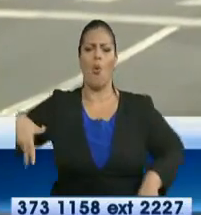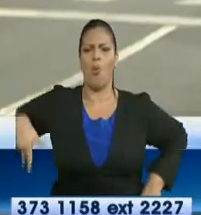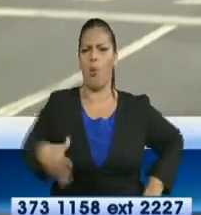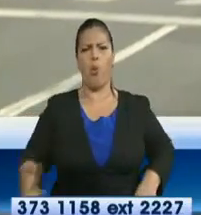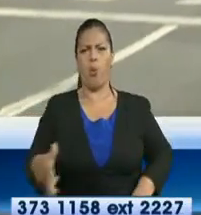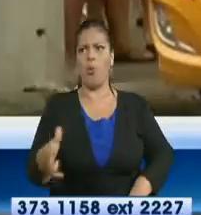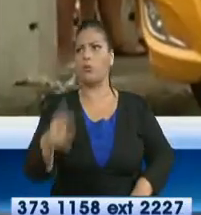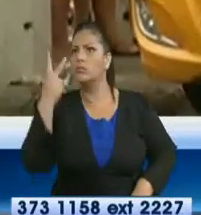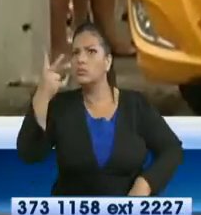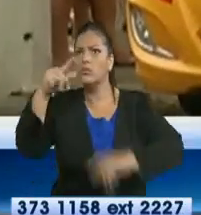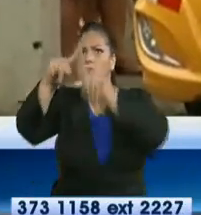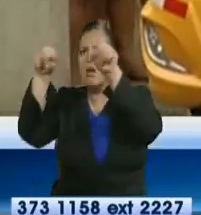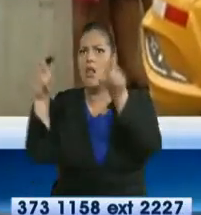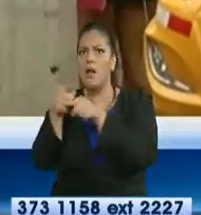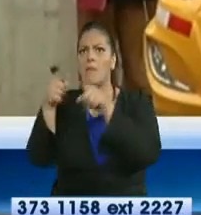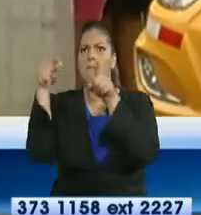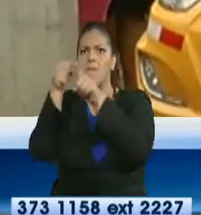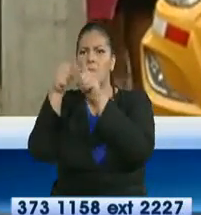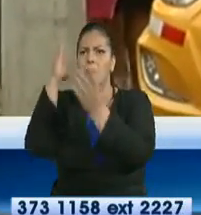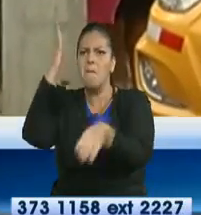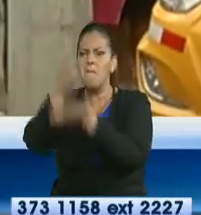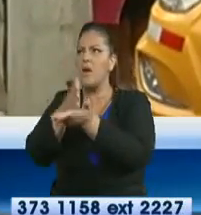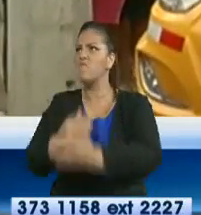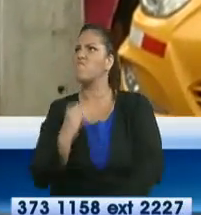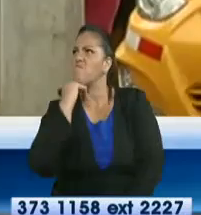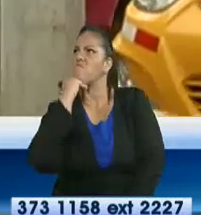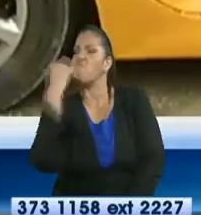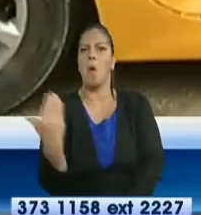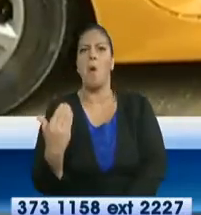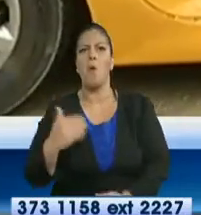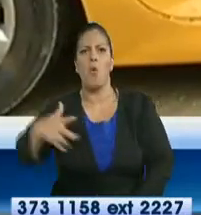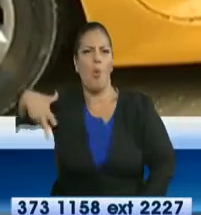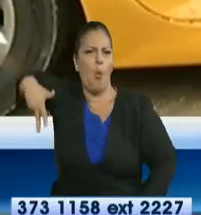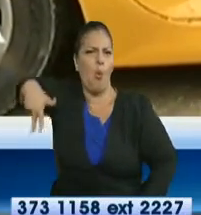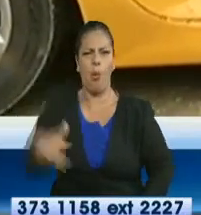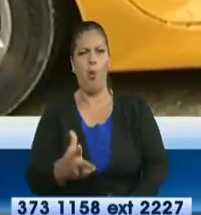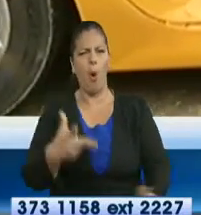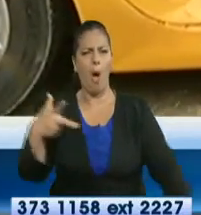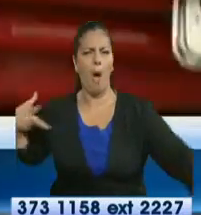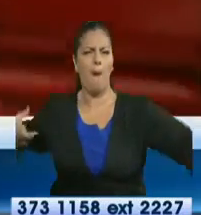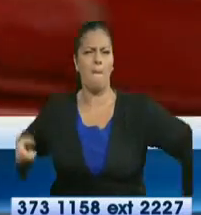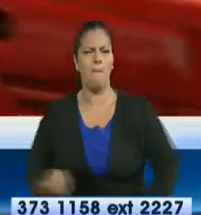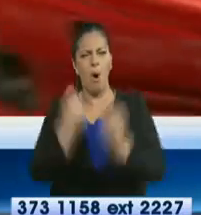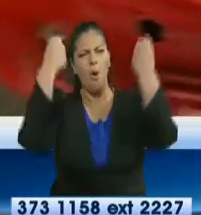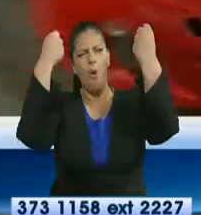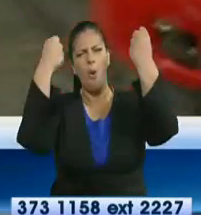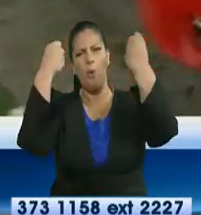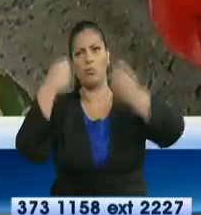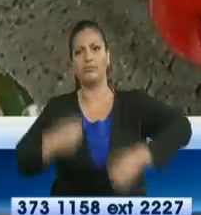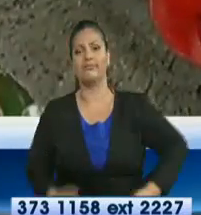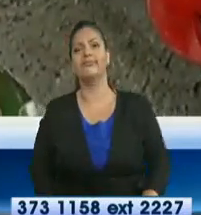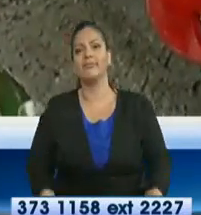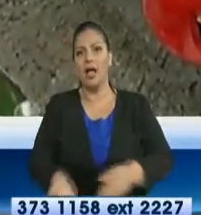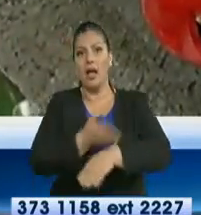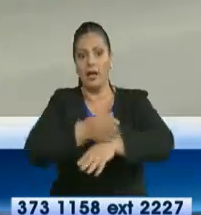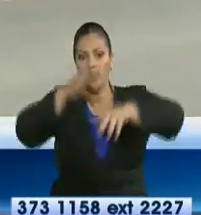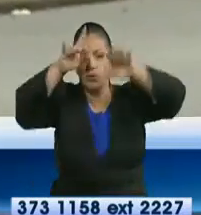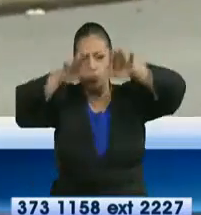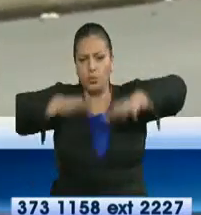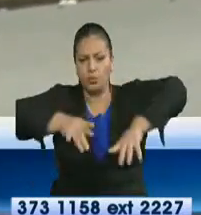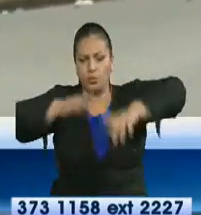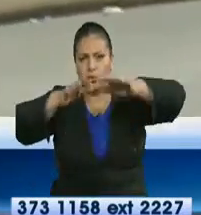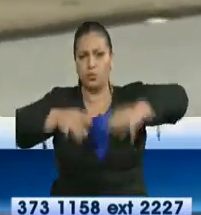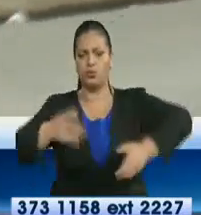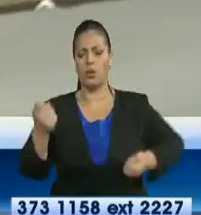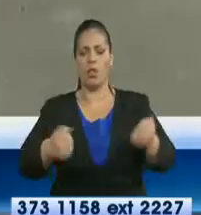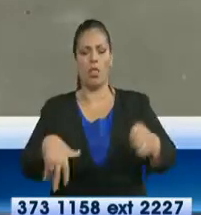pase el padre y no frena ni nada. Dice que él ha frenado y no frena nada. Yo venía suave, como estaba de balón el piso, ya no podía hacer nada yo. Se